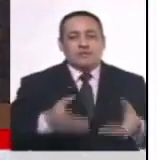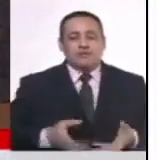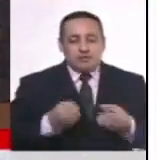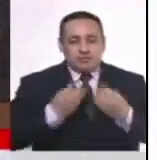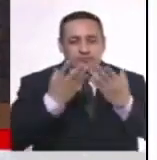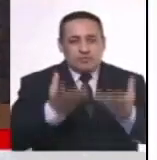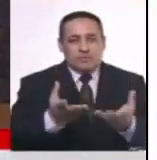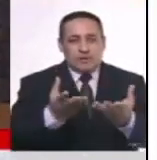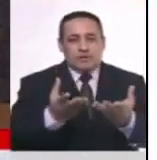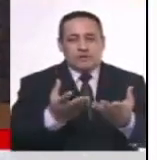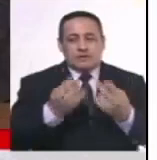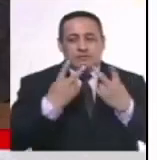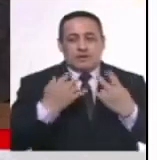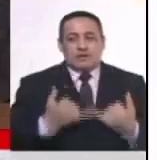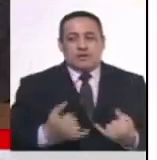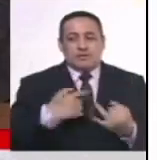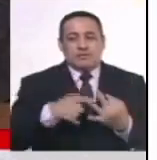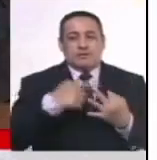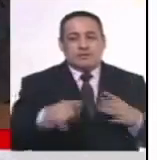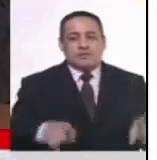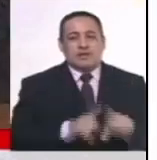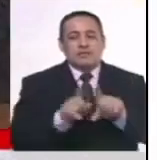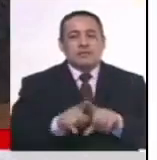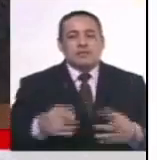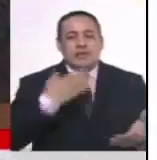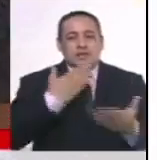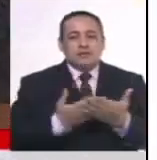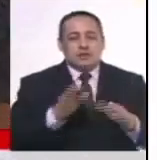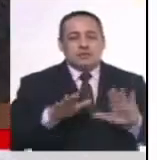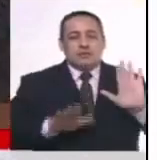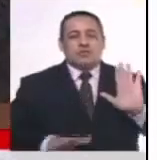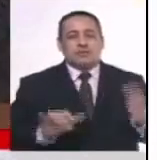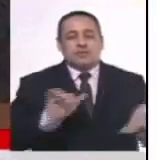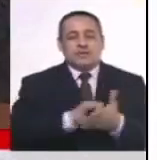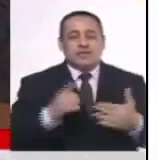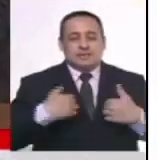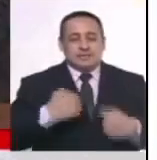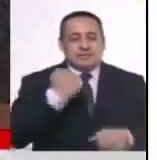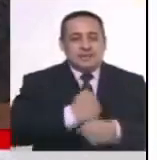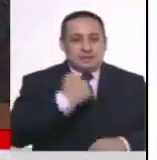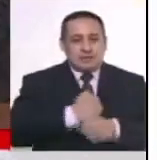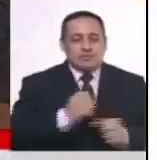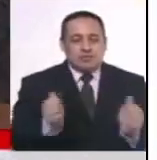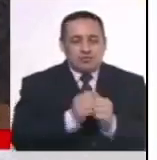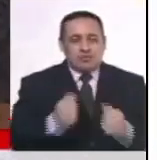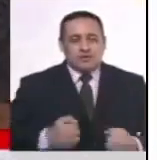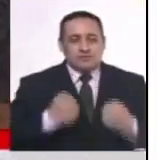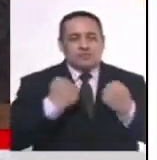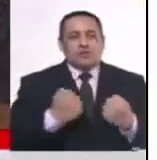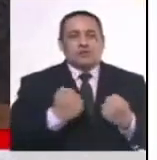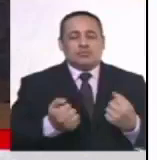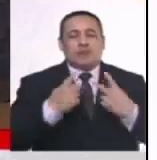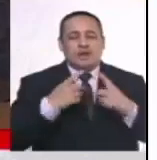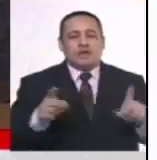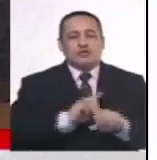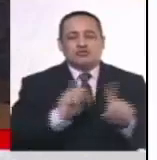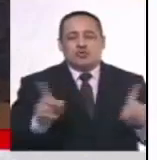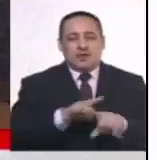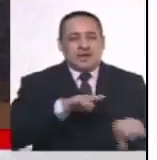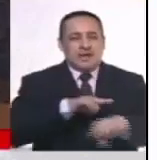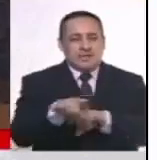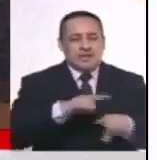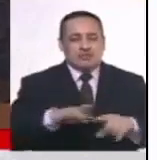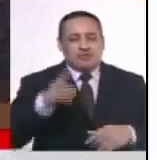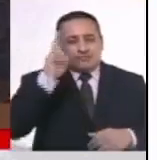expresar a todos ustedes mi gratitud y la promesa que trabajaremos con ahínco para no defraudar